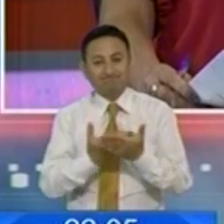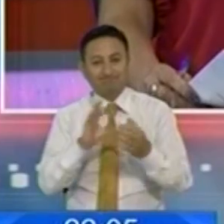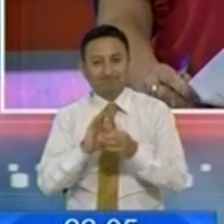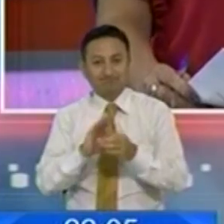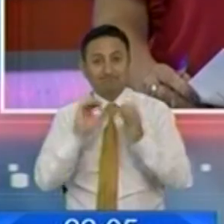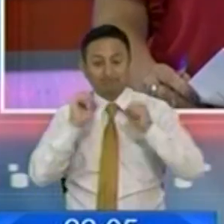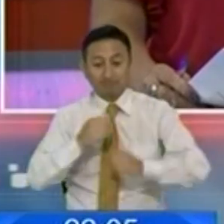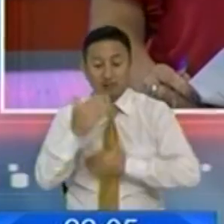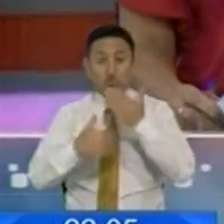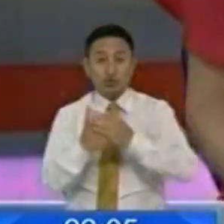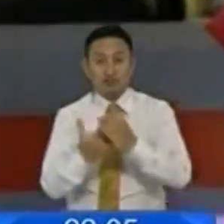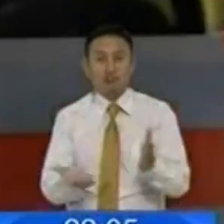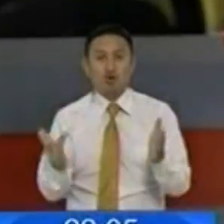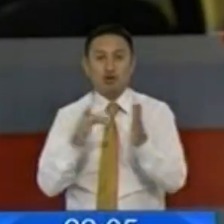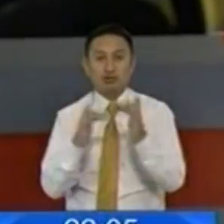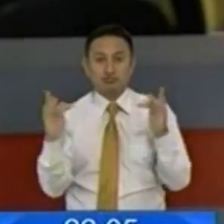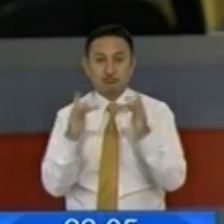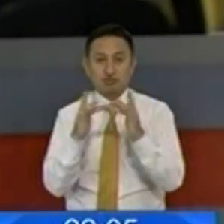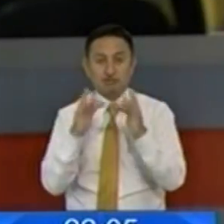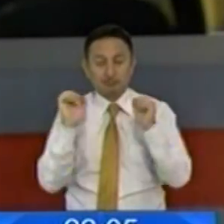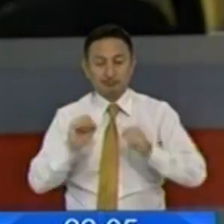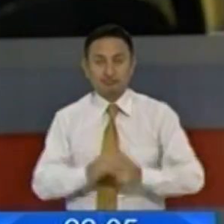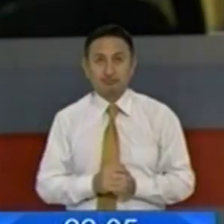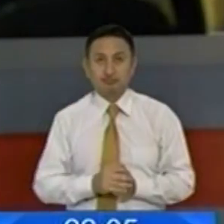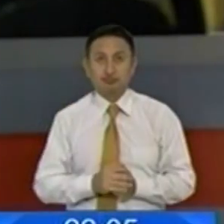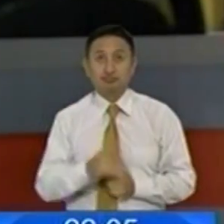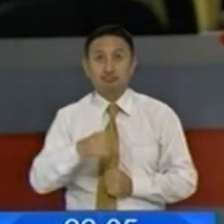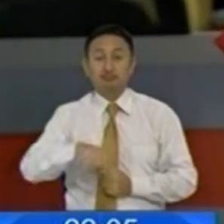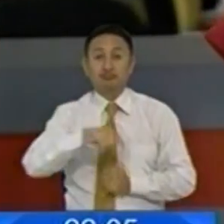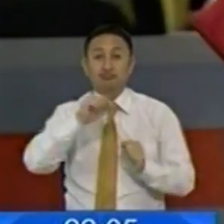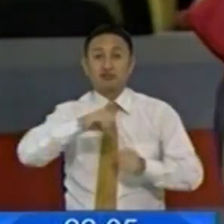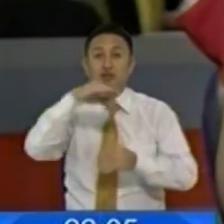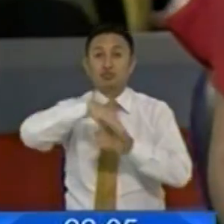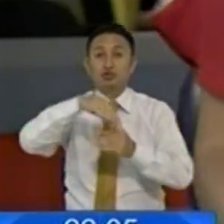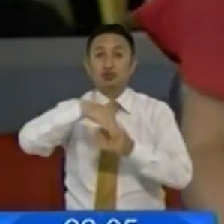enlazaremos nuevamente contigo si la información lo amerita, pendientes de la votación en la Asamblea Nacional.